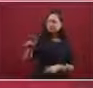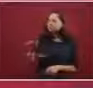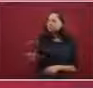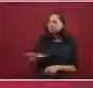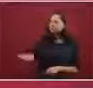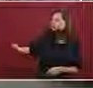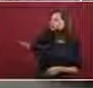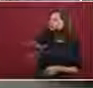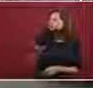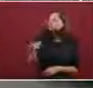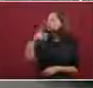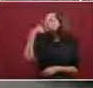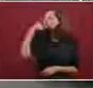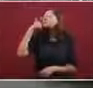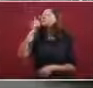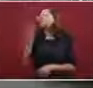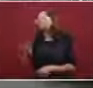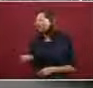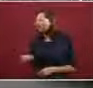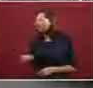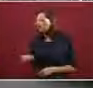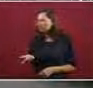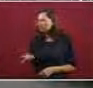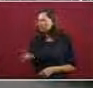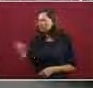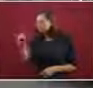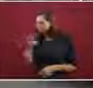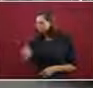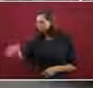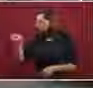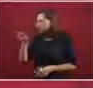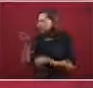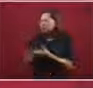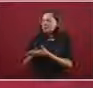la consulta y el mandato de la mayoría,